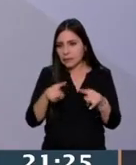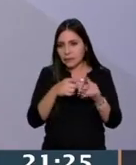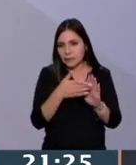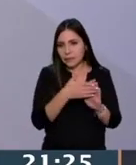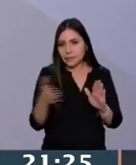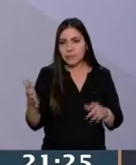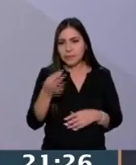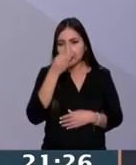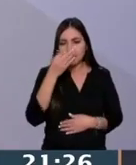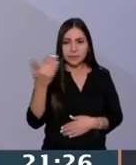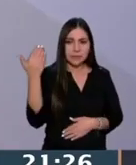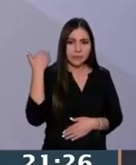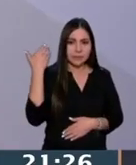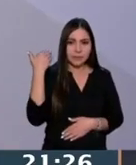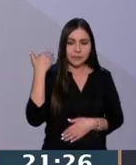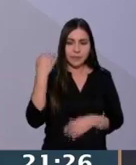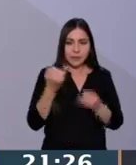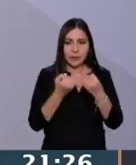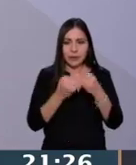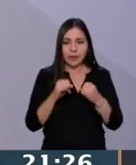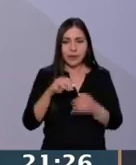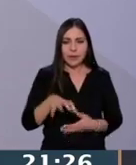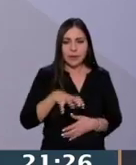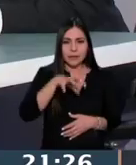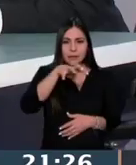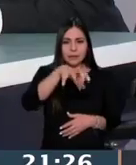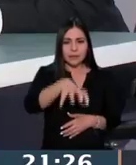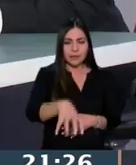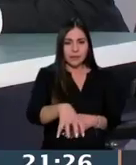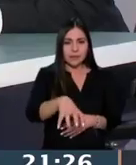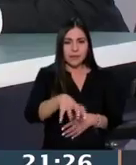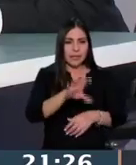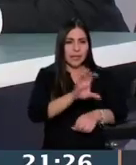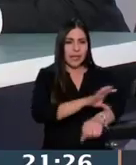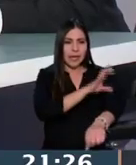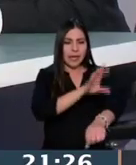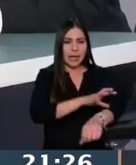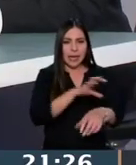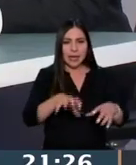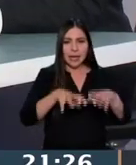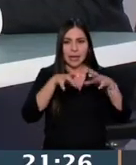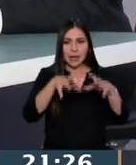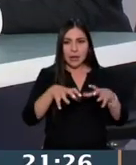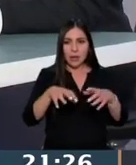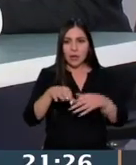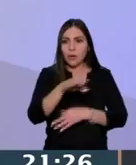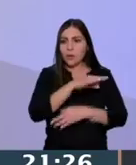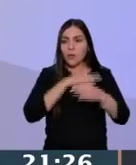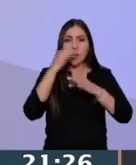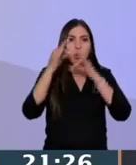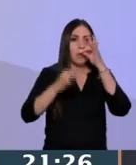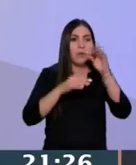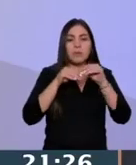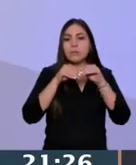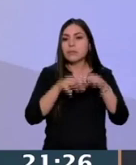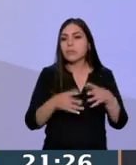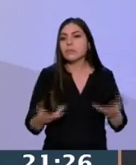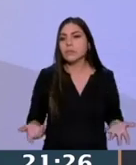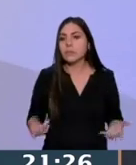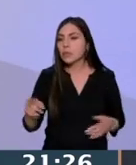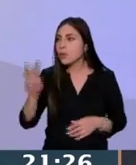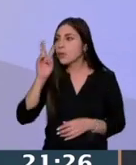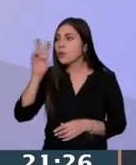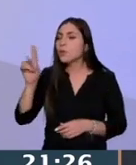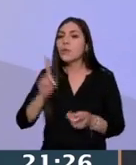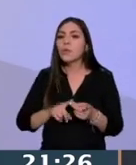inauguró una subestación eléctrica. Todos los medios le dieron la misma cobertura. ¿En dónde salió eso? Eso exactamente. No